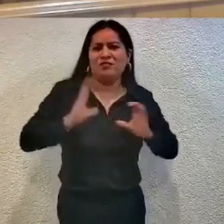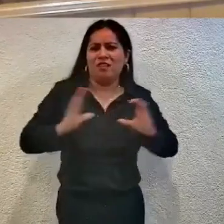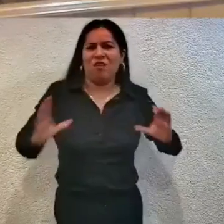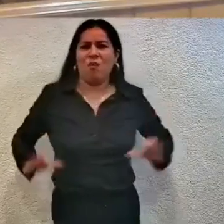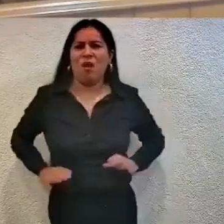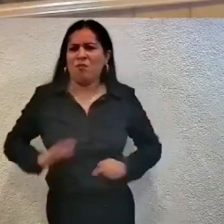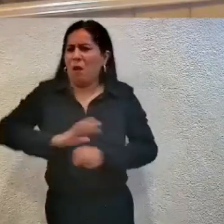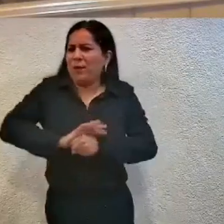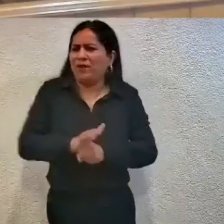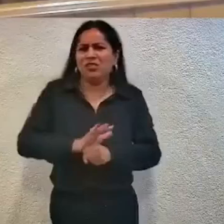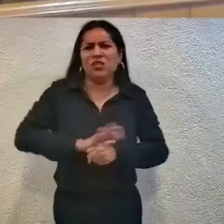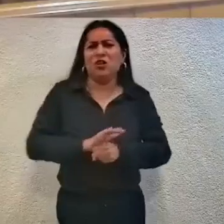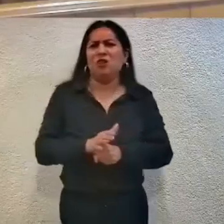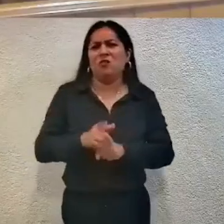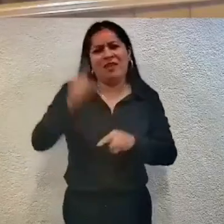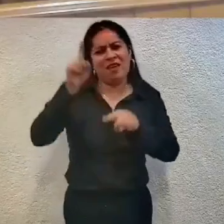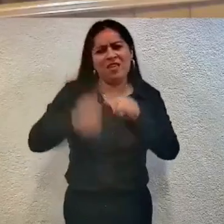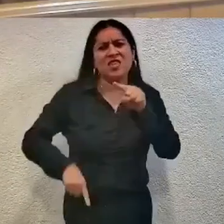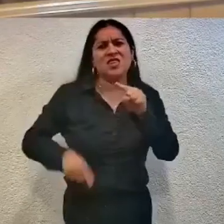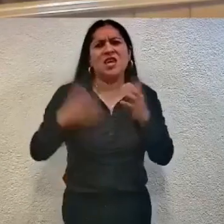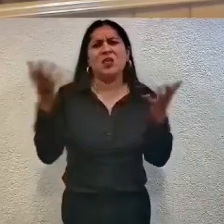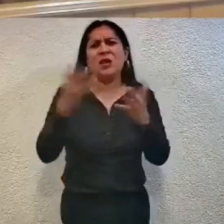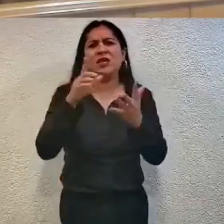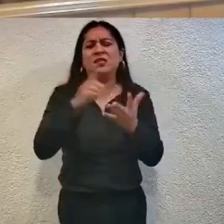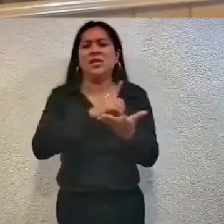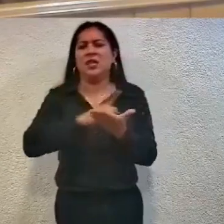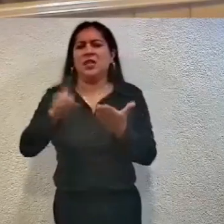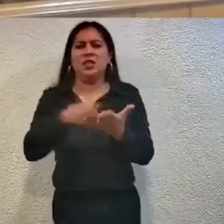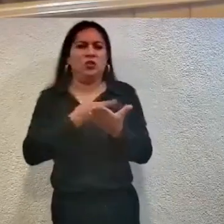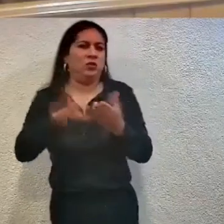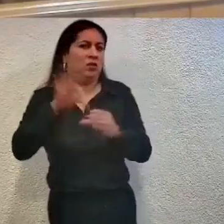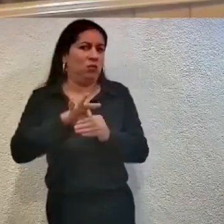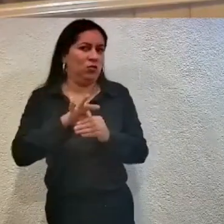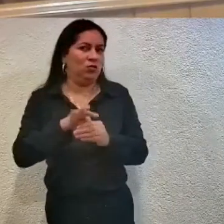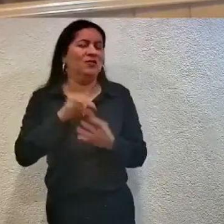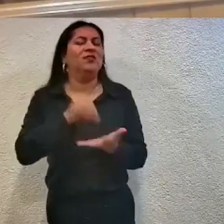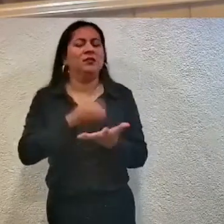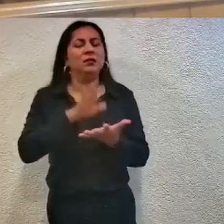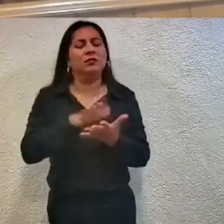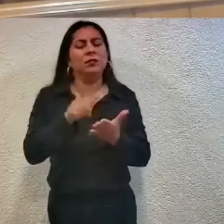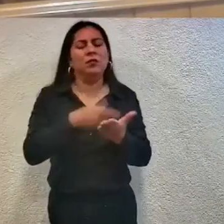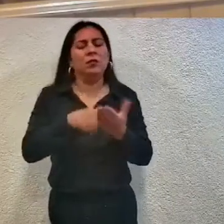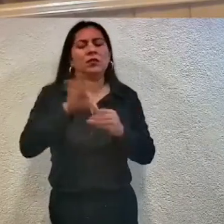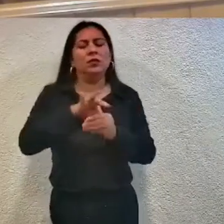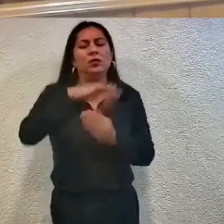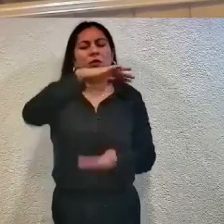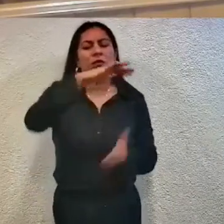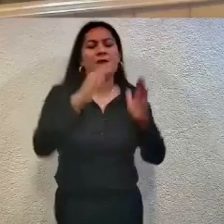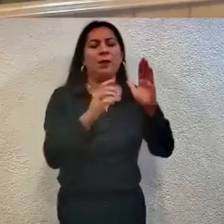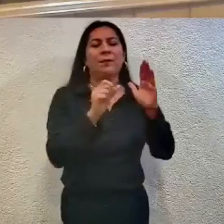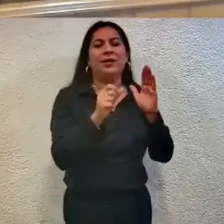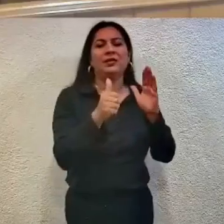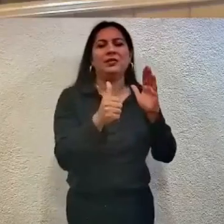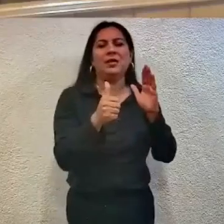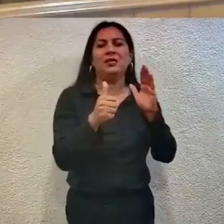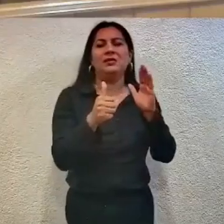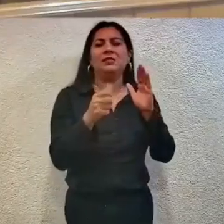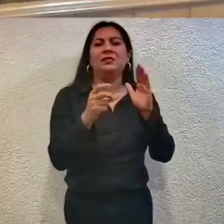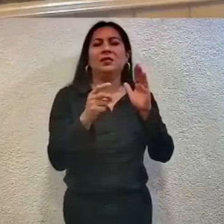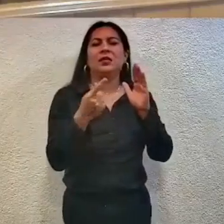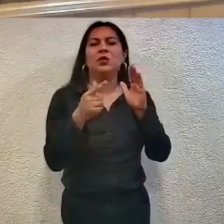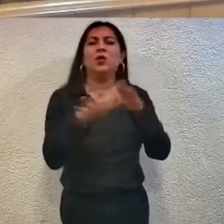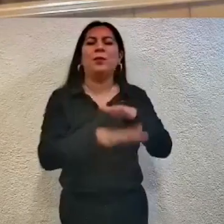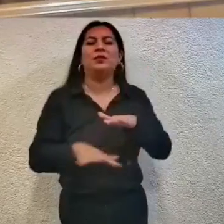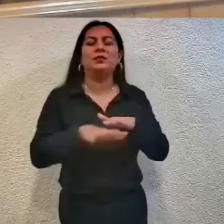ejercido violencia física, opresión o que hayan impedido el ejercicio del voto. Por tanto, se confirmó la votación recibida en la